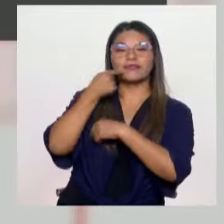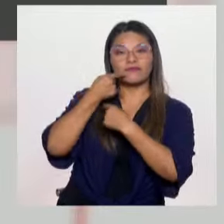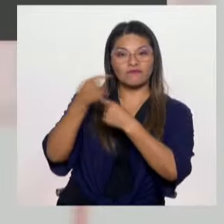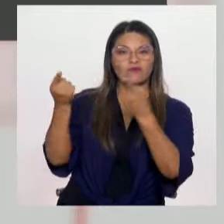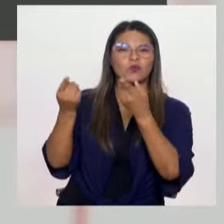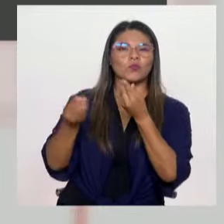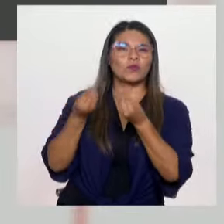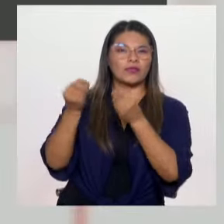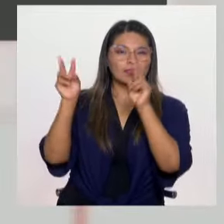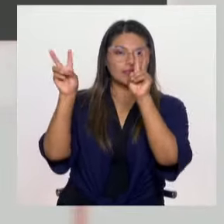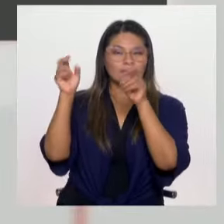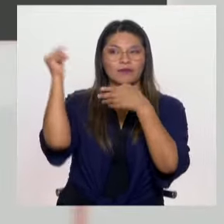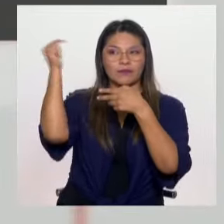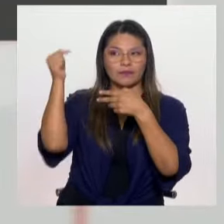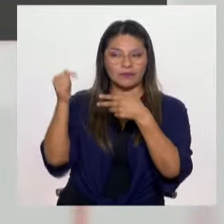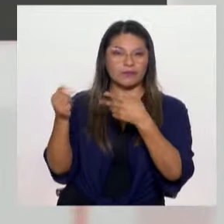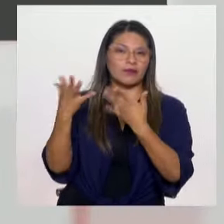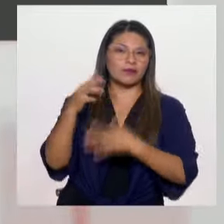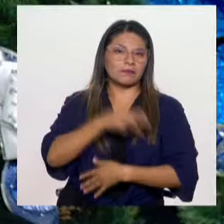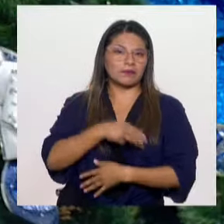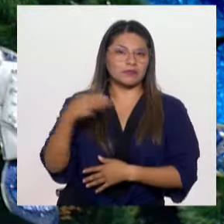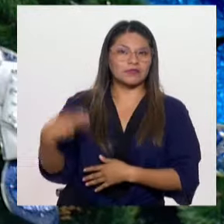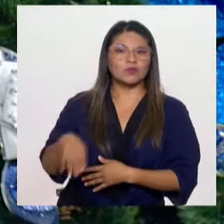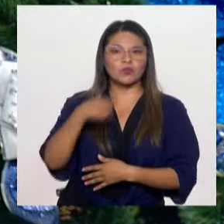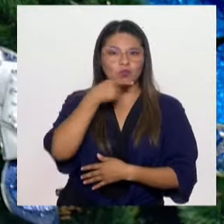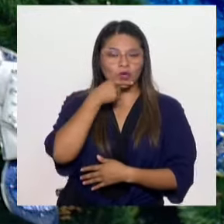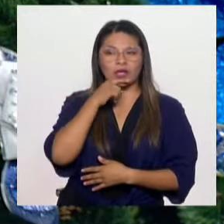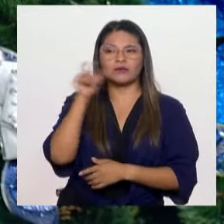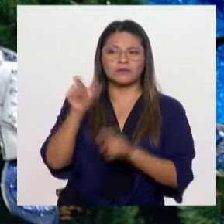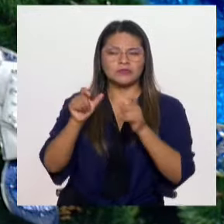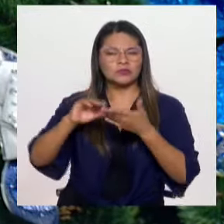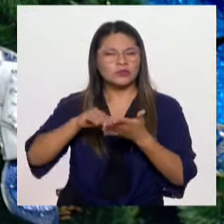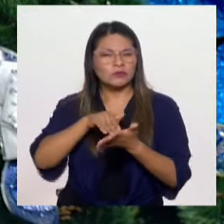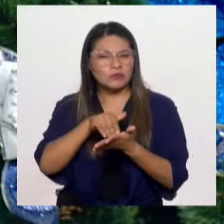el caso el Ministerio de la Mujer y Poblaciones Vulnerables. Vamos a continuar.